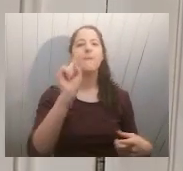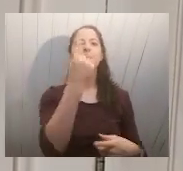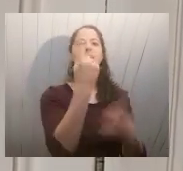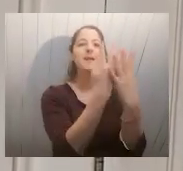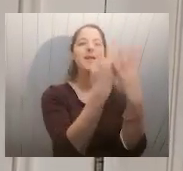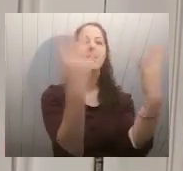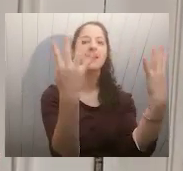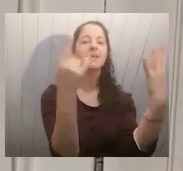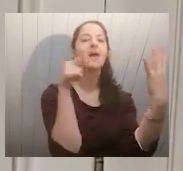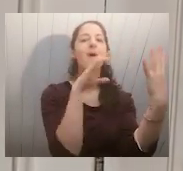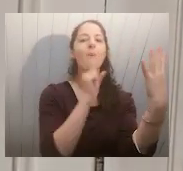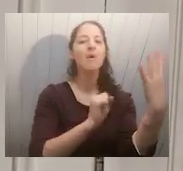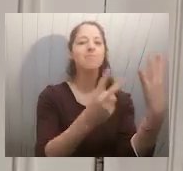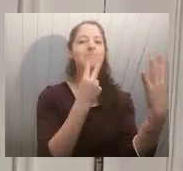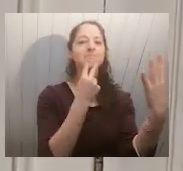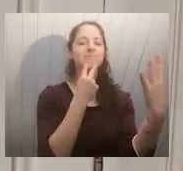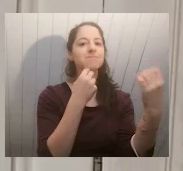sostiene la vida.